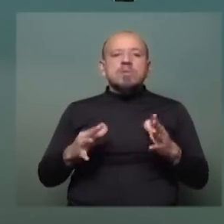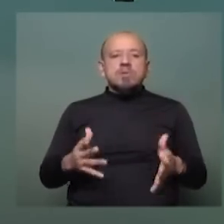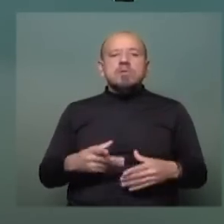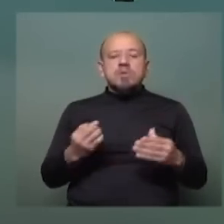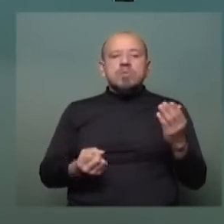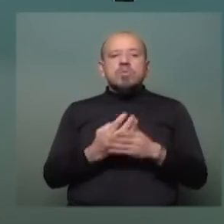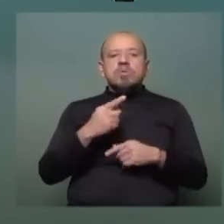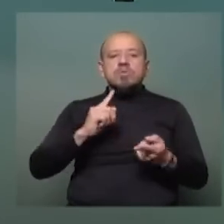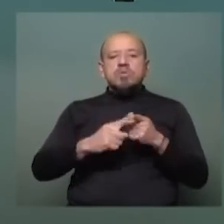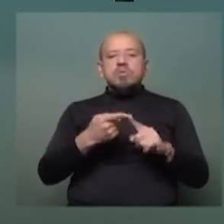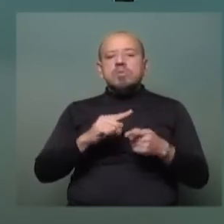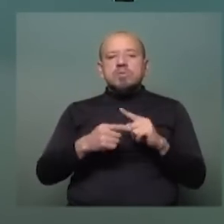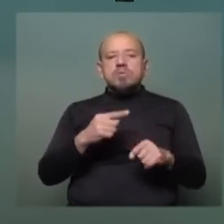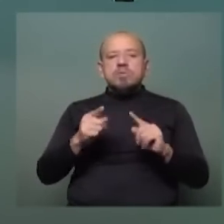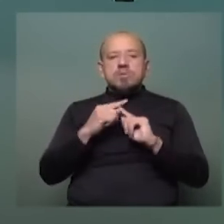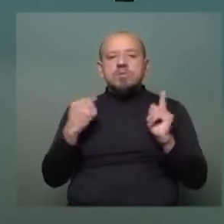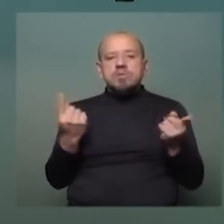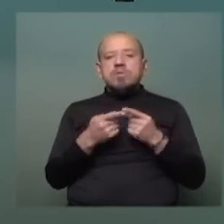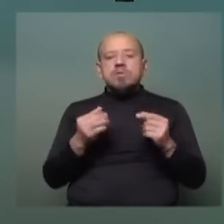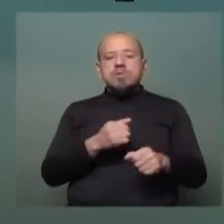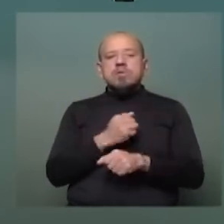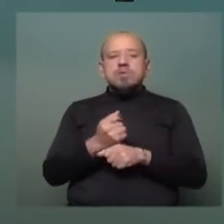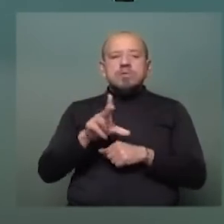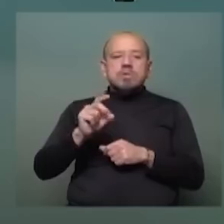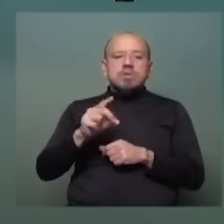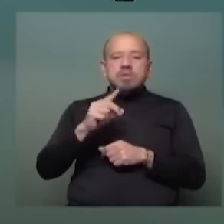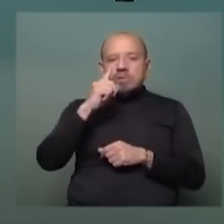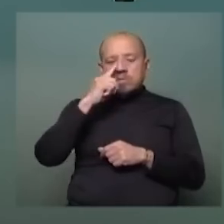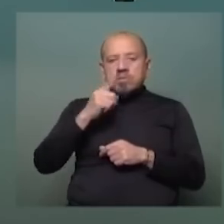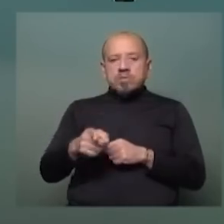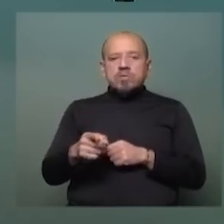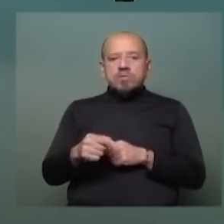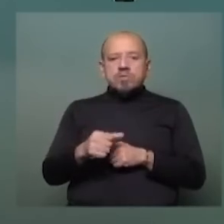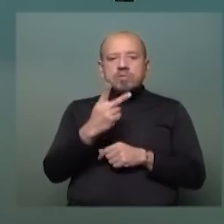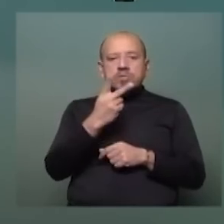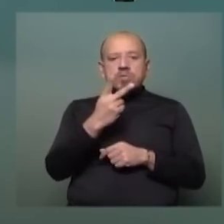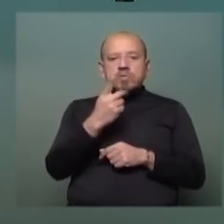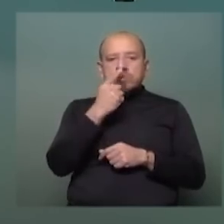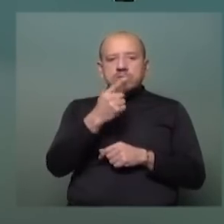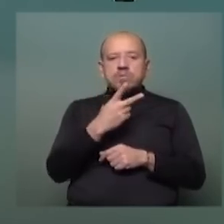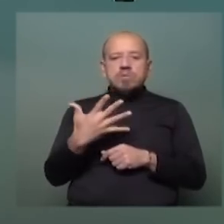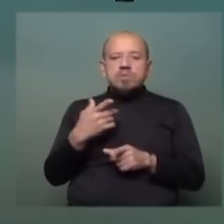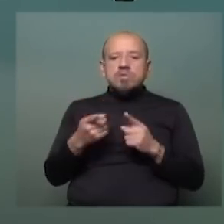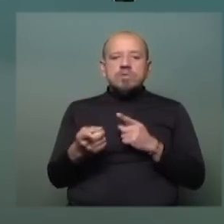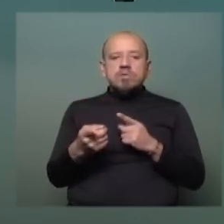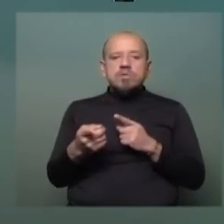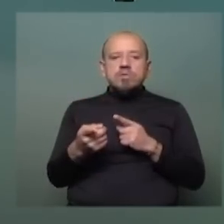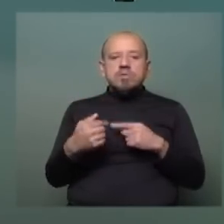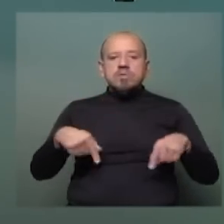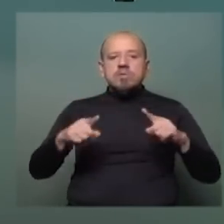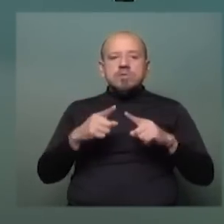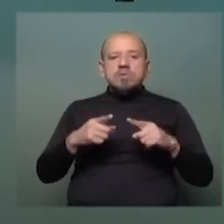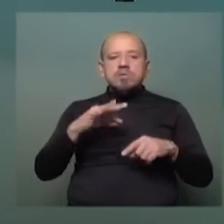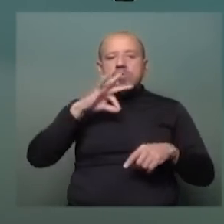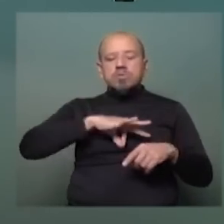convenio colectivo que regirá hasta el 30 de junio de 2025 El convenio incluye mejoras salariales